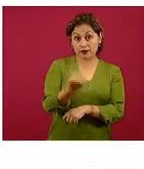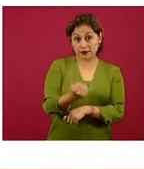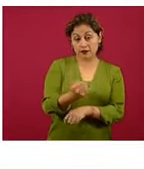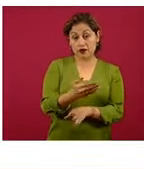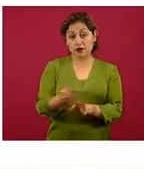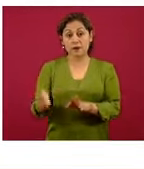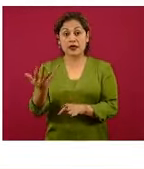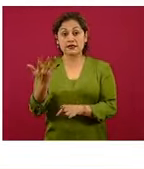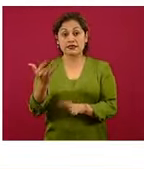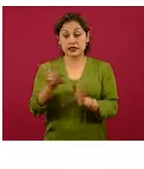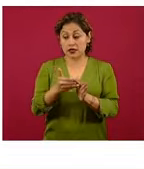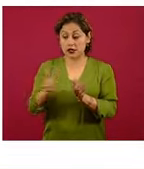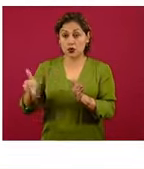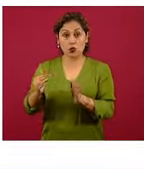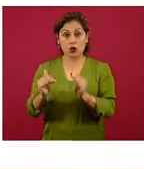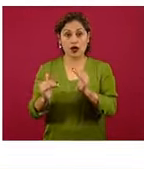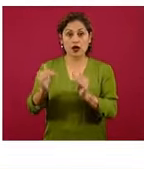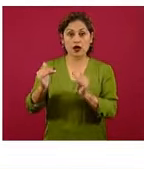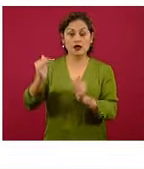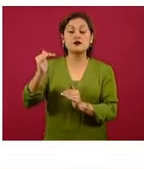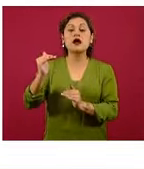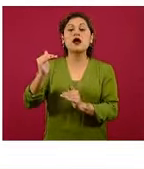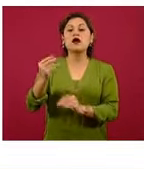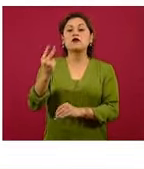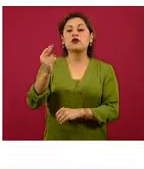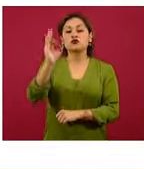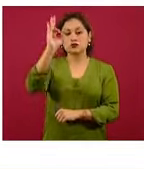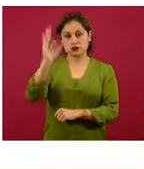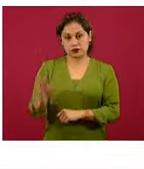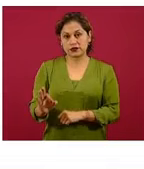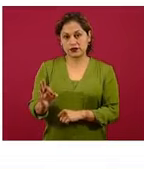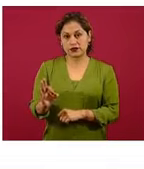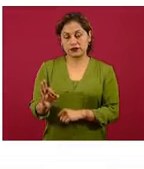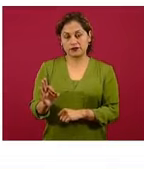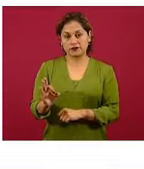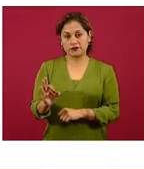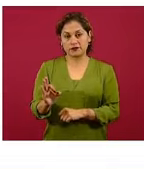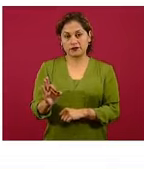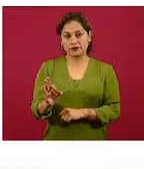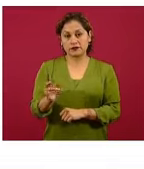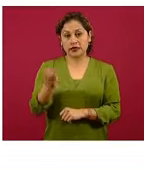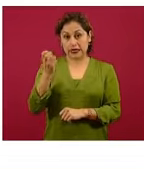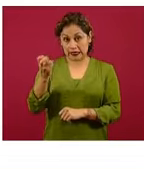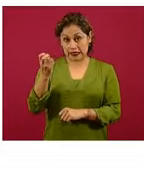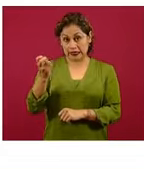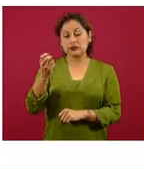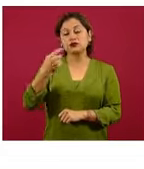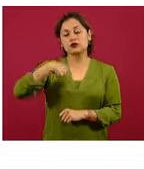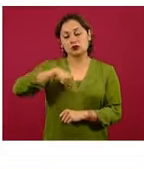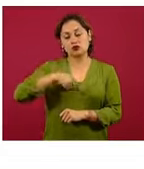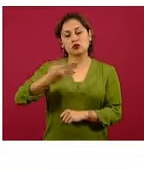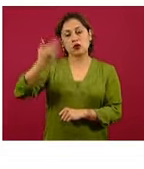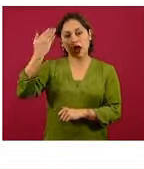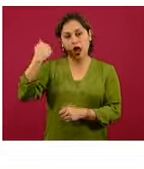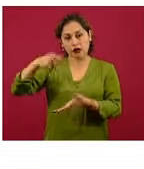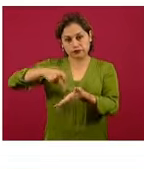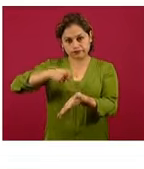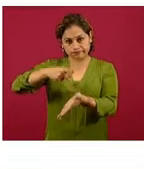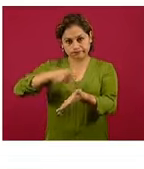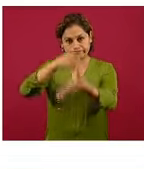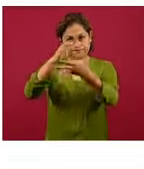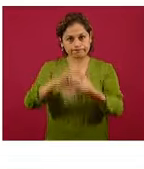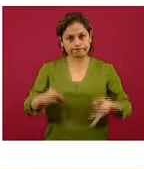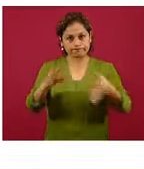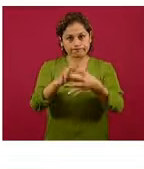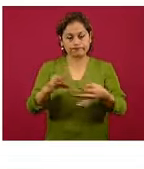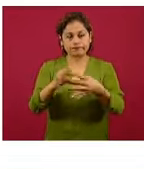y 50 de un +2%. Aquí también, y lo hemos venido destacando en semanas previas, si bien es